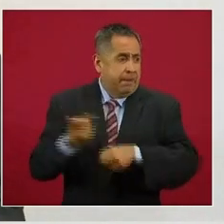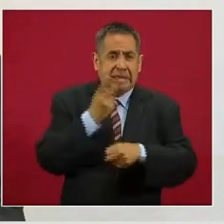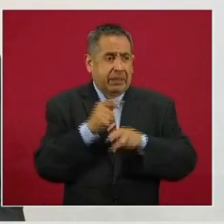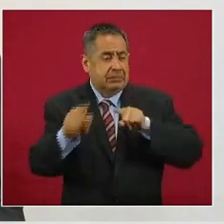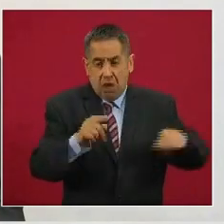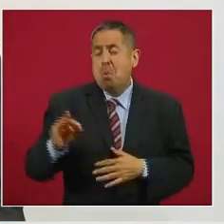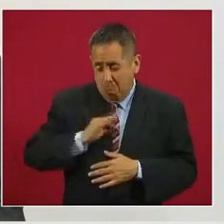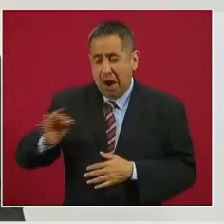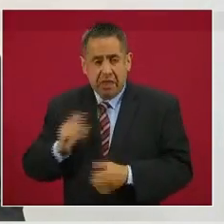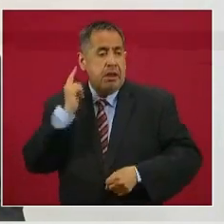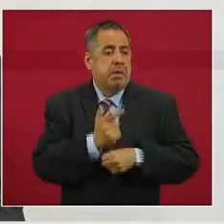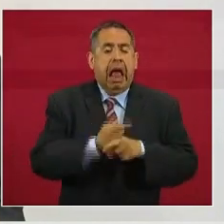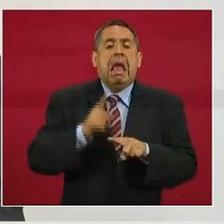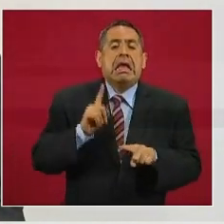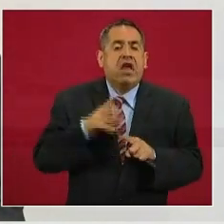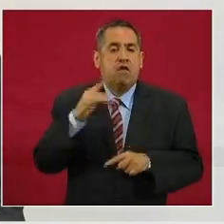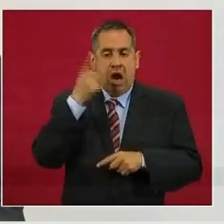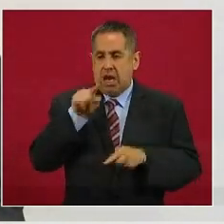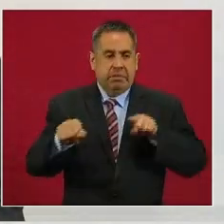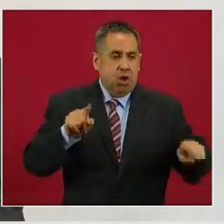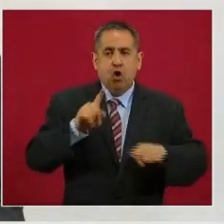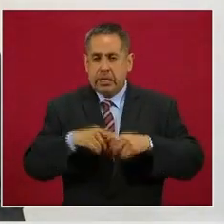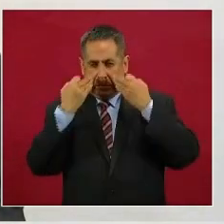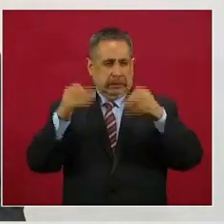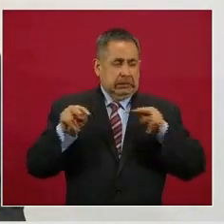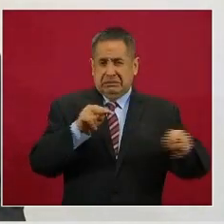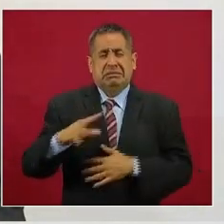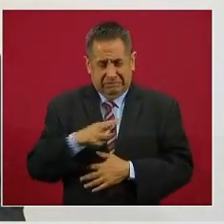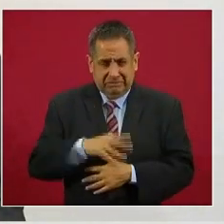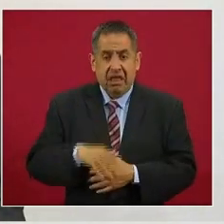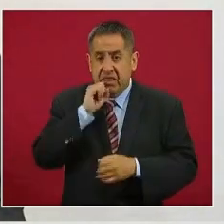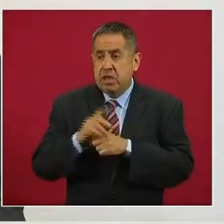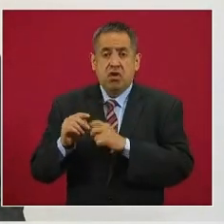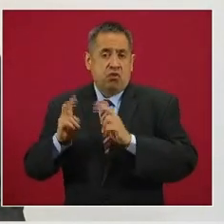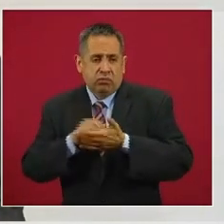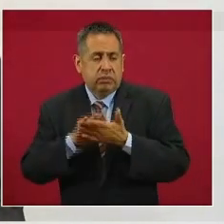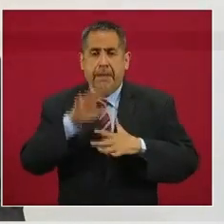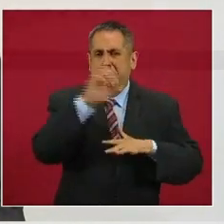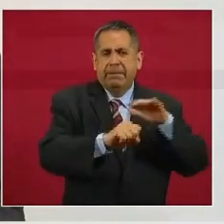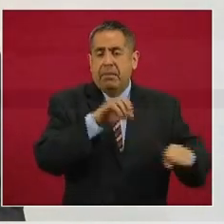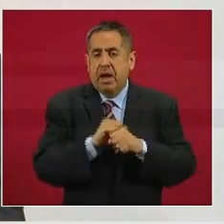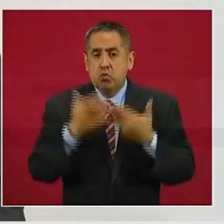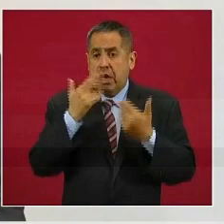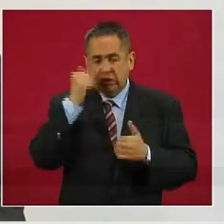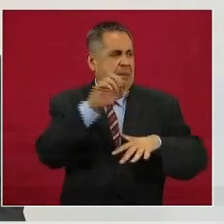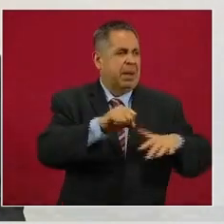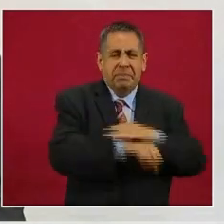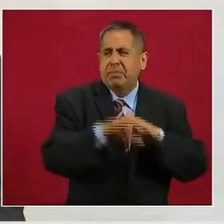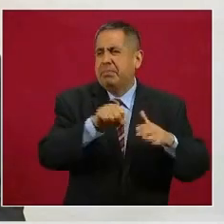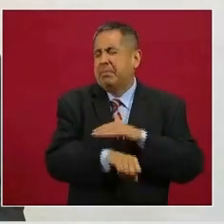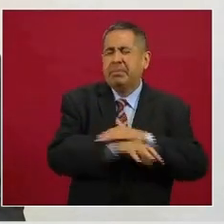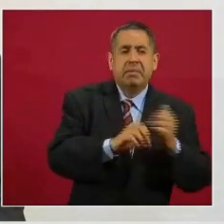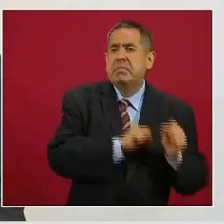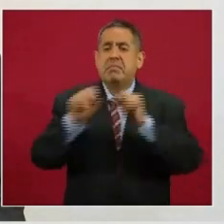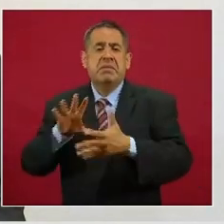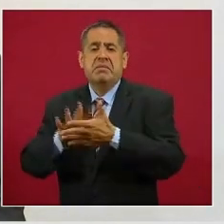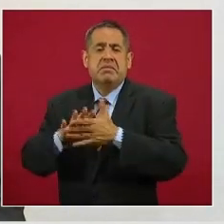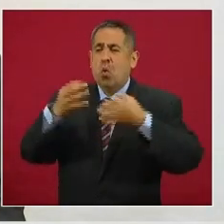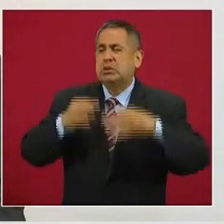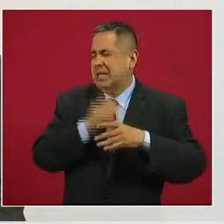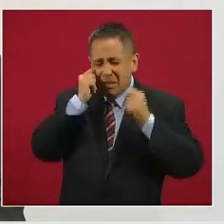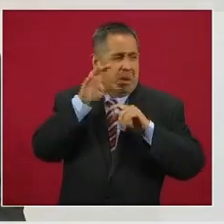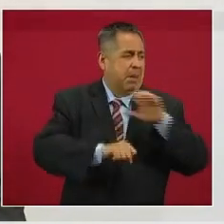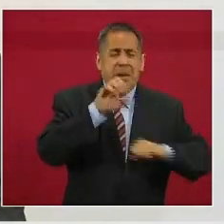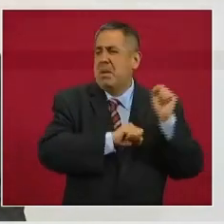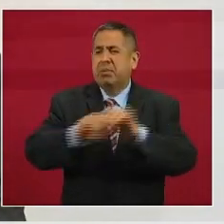cual permitía identificar a quienes coparticiparon y presenciaron lo ocurrido, así como también pudo registrar las detenciones ilegales, sus traslados a las oficinas públicas y a los centros de justicia y